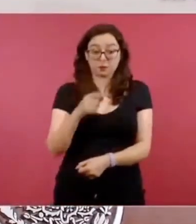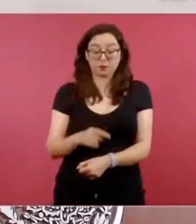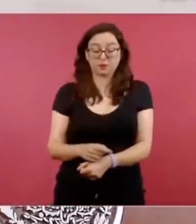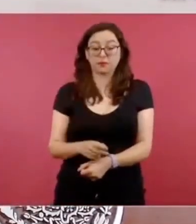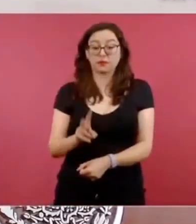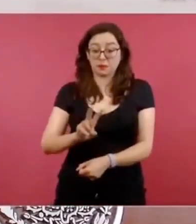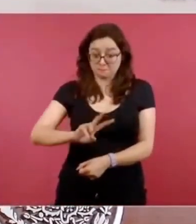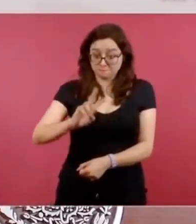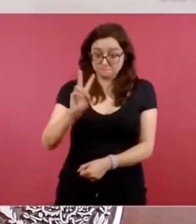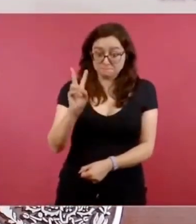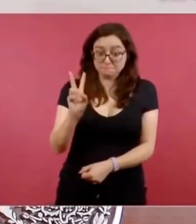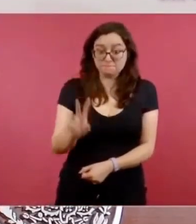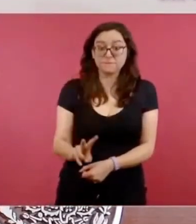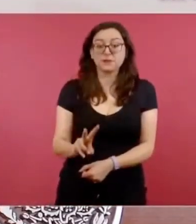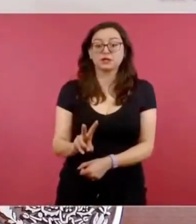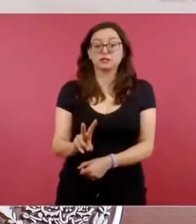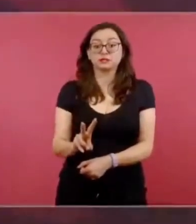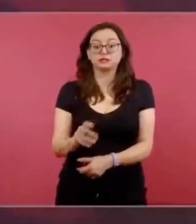auténticamente